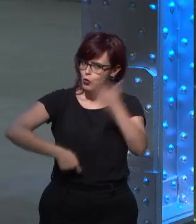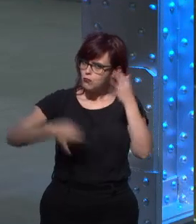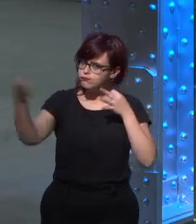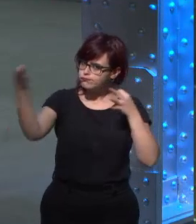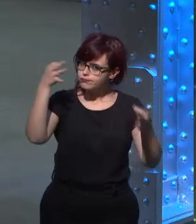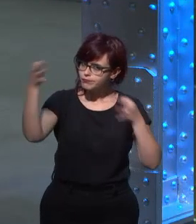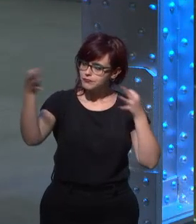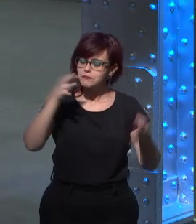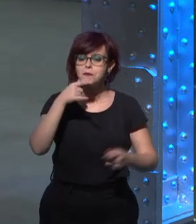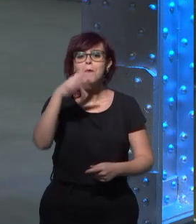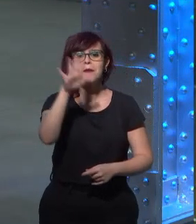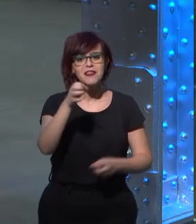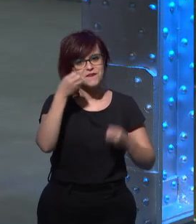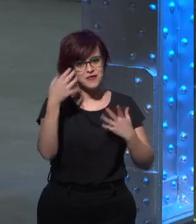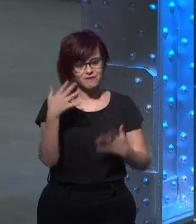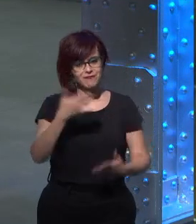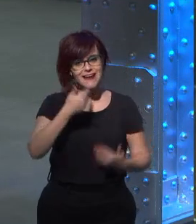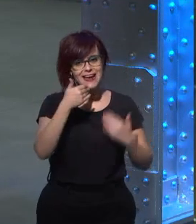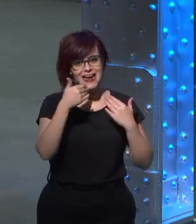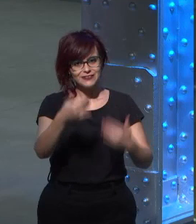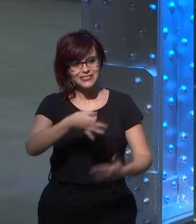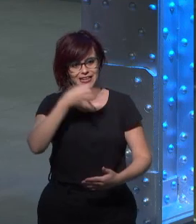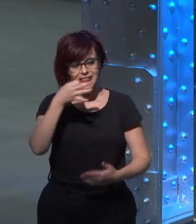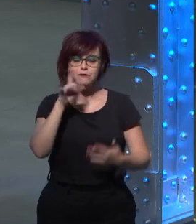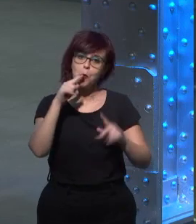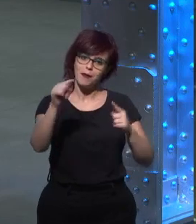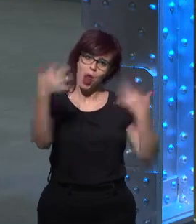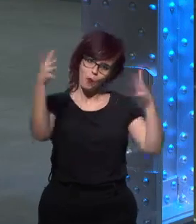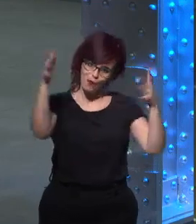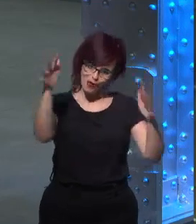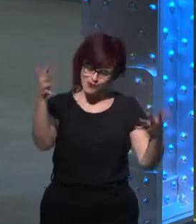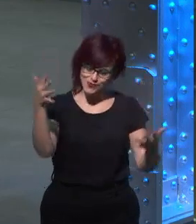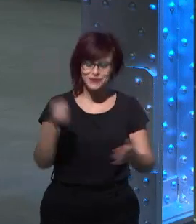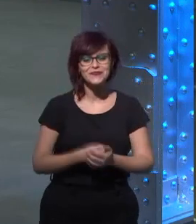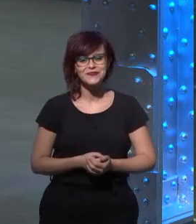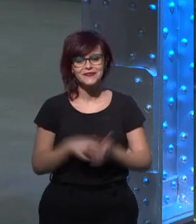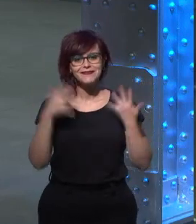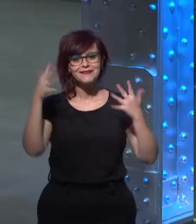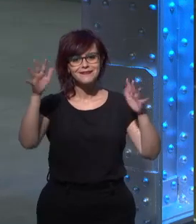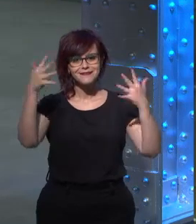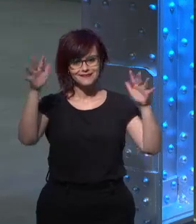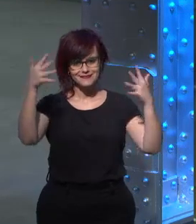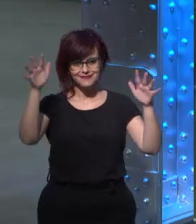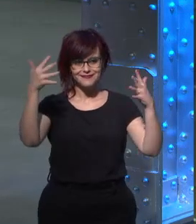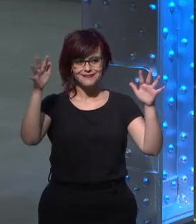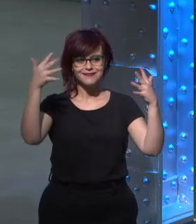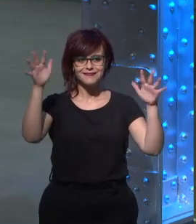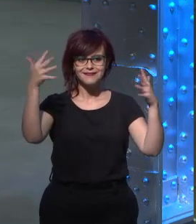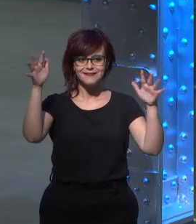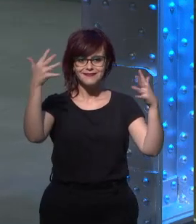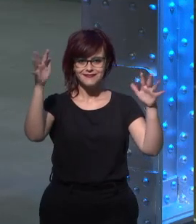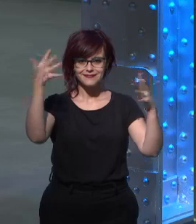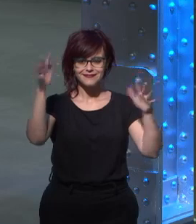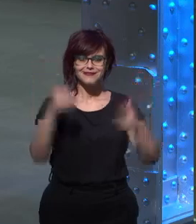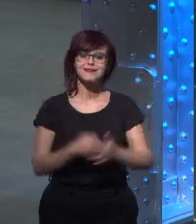los tiempos. Me parece bien. Muchas gracias. Buenas tardes a todos. Antes de que empiece a hablar, ¿no? ¿Os parece? Muchas gracias.